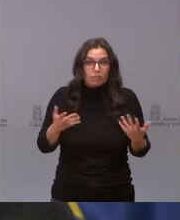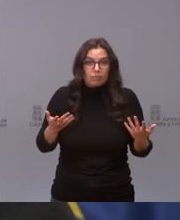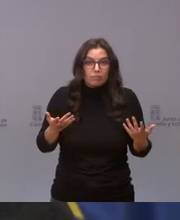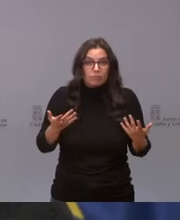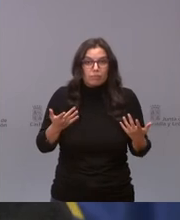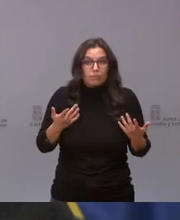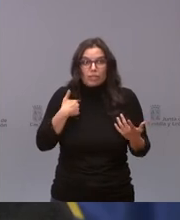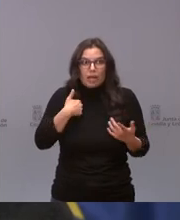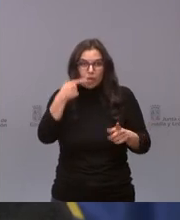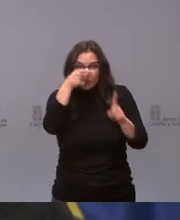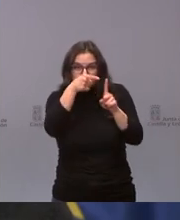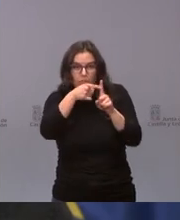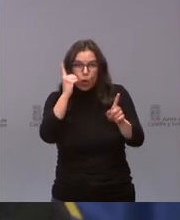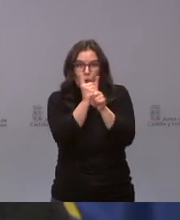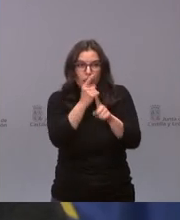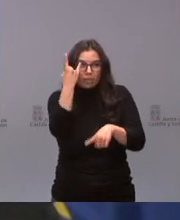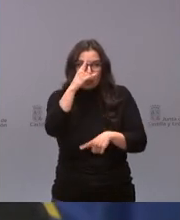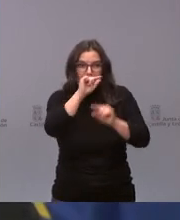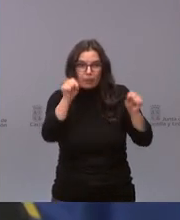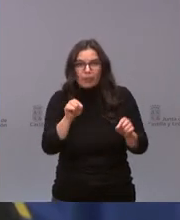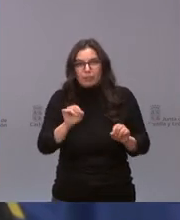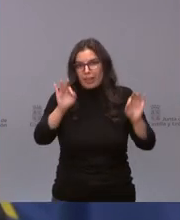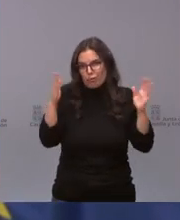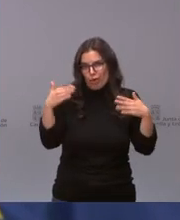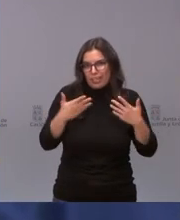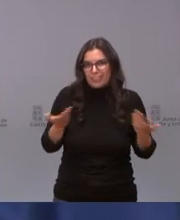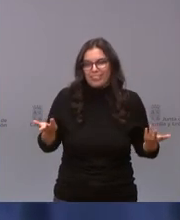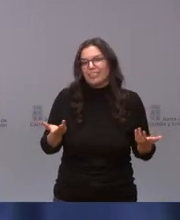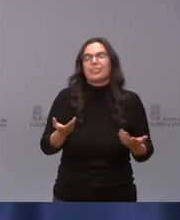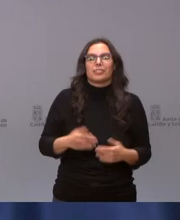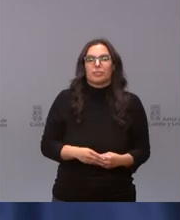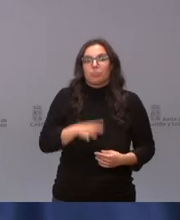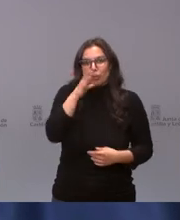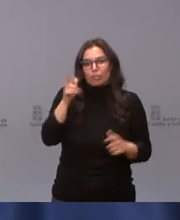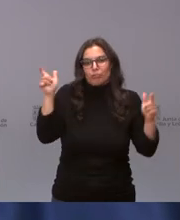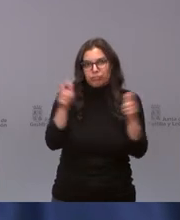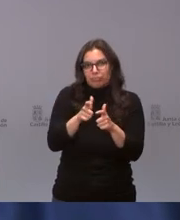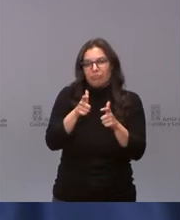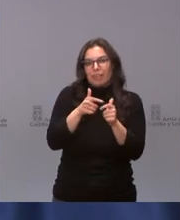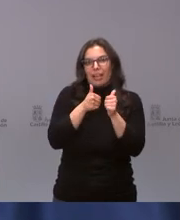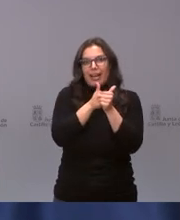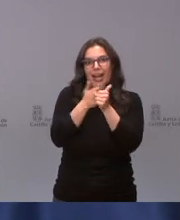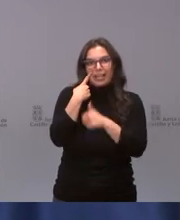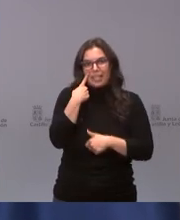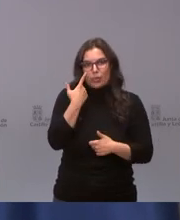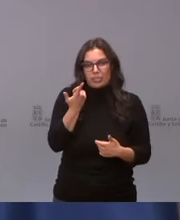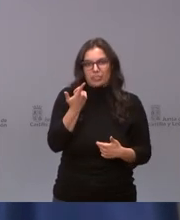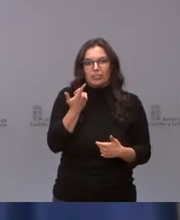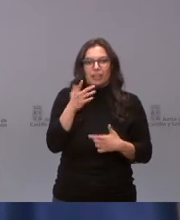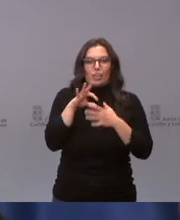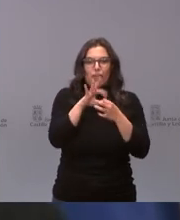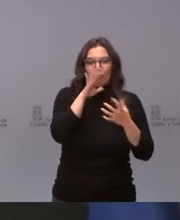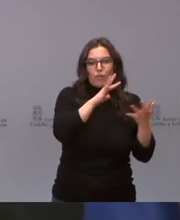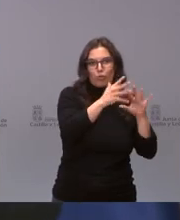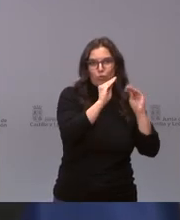ninguna persecución especial a la provincia que tenga menos rastreadores, porque eso tiene que ver con la evolución de la